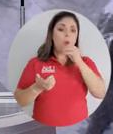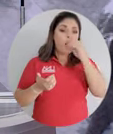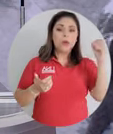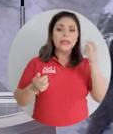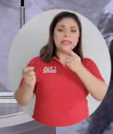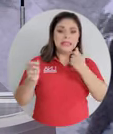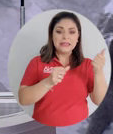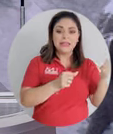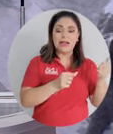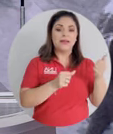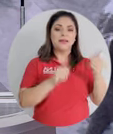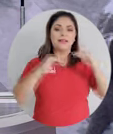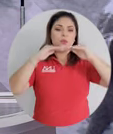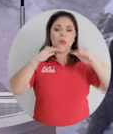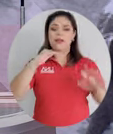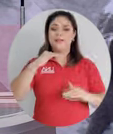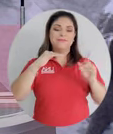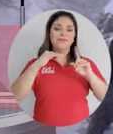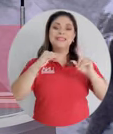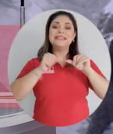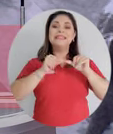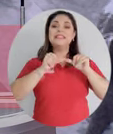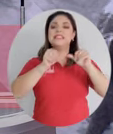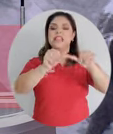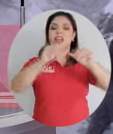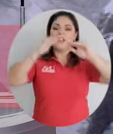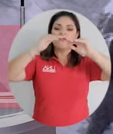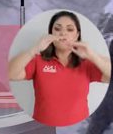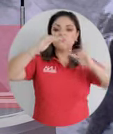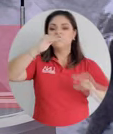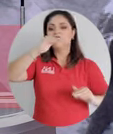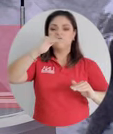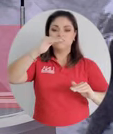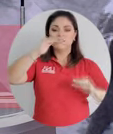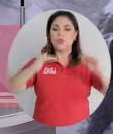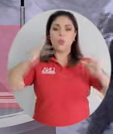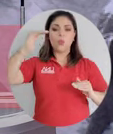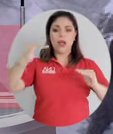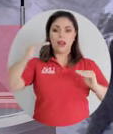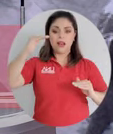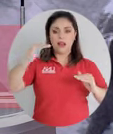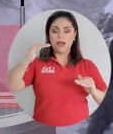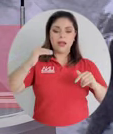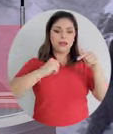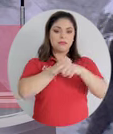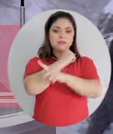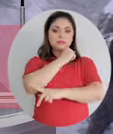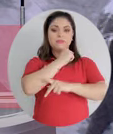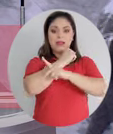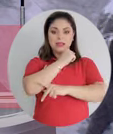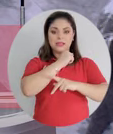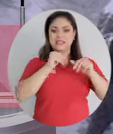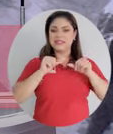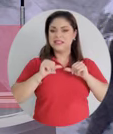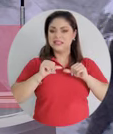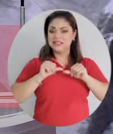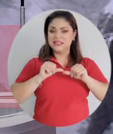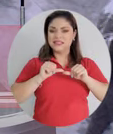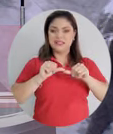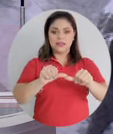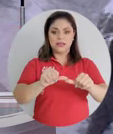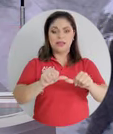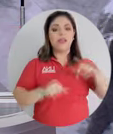desigualdad sigue aumentando a golpe de tambor en este país y nos estamos ubicando en el poco